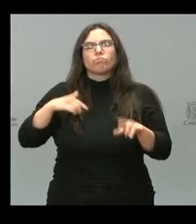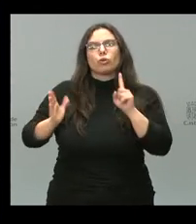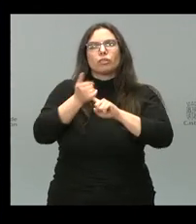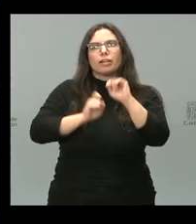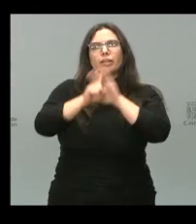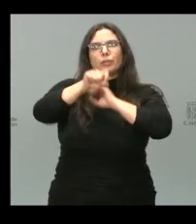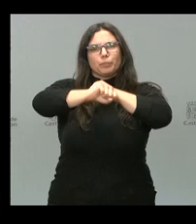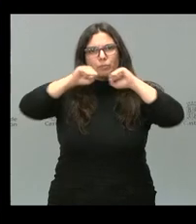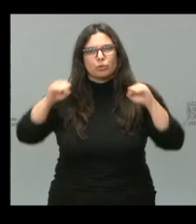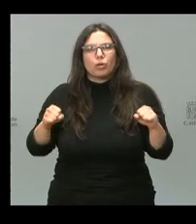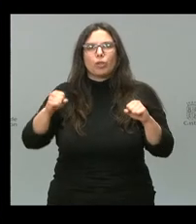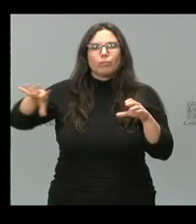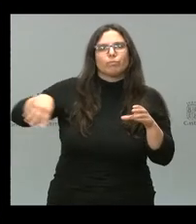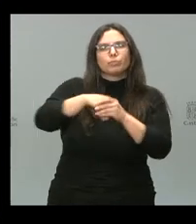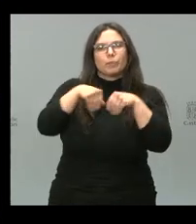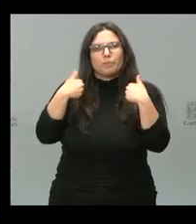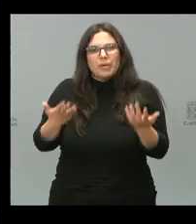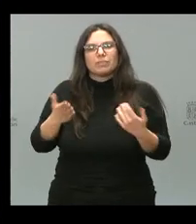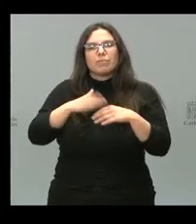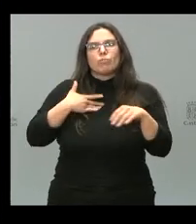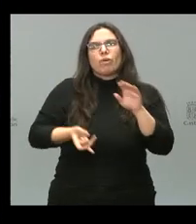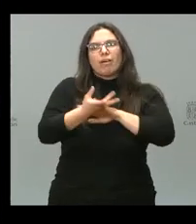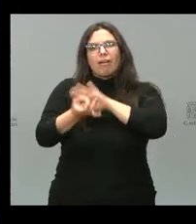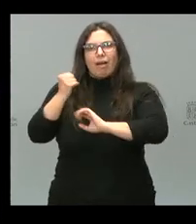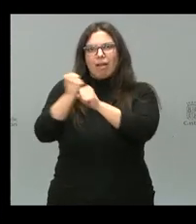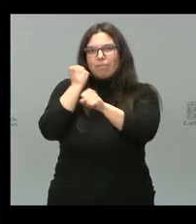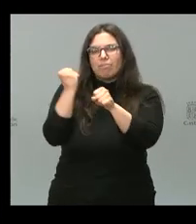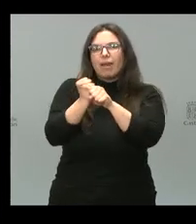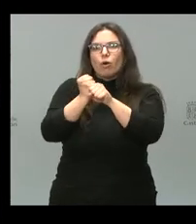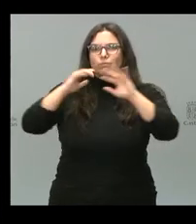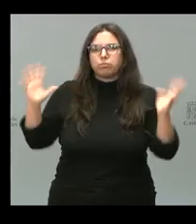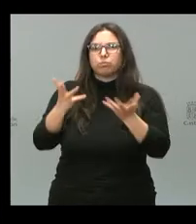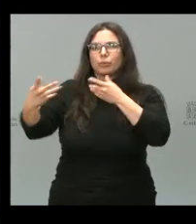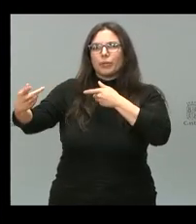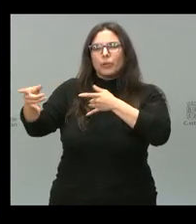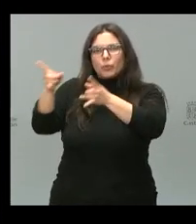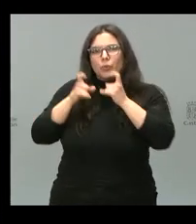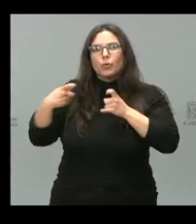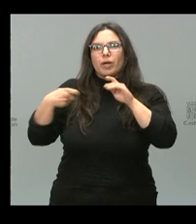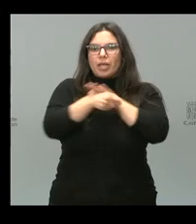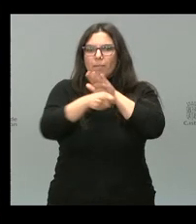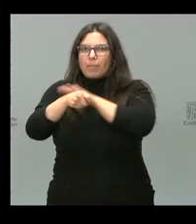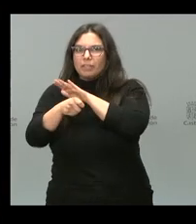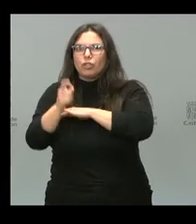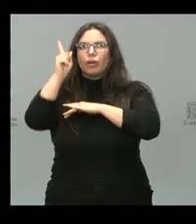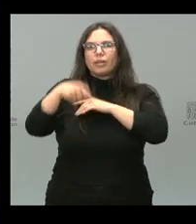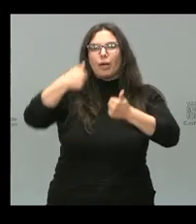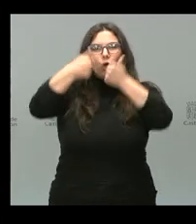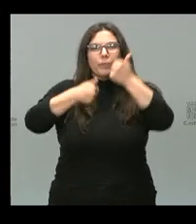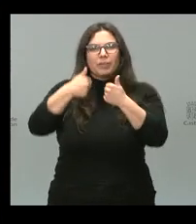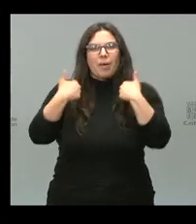más sólido e inclusivo para crear más empleo impulsar la inversión y reforzar la competitividad